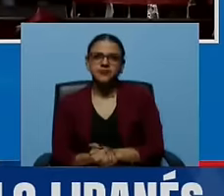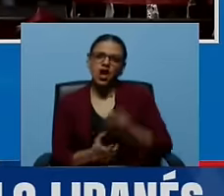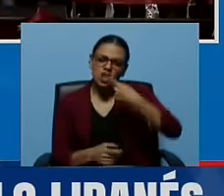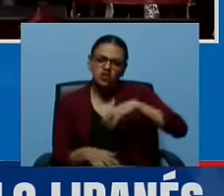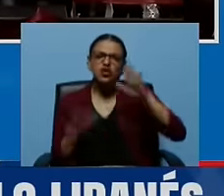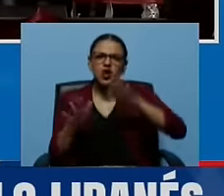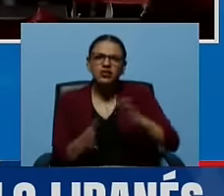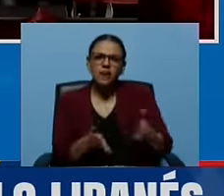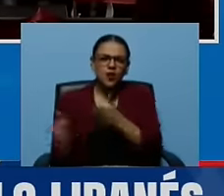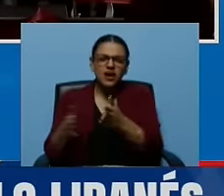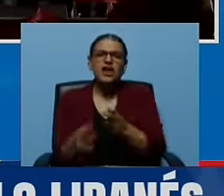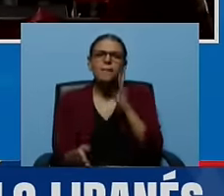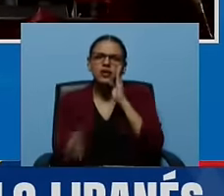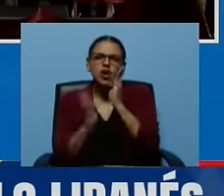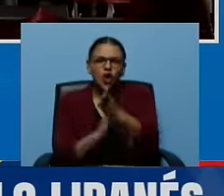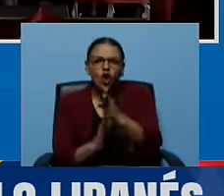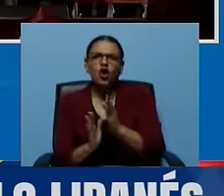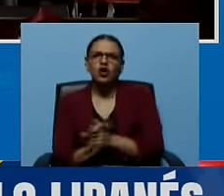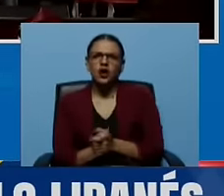Estamos en el camino correcto.